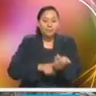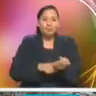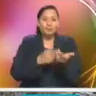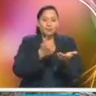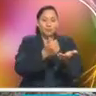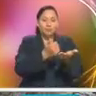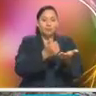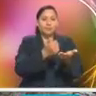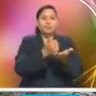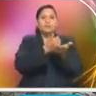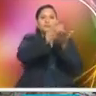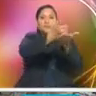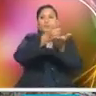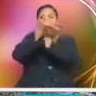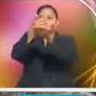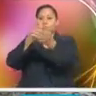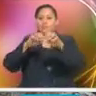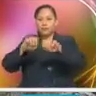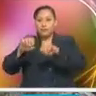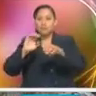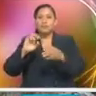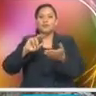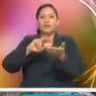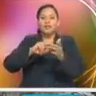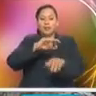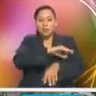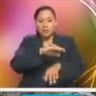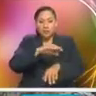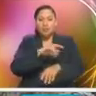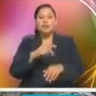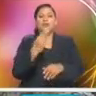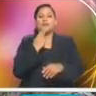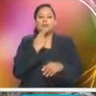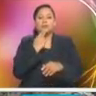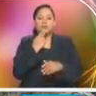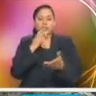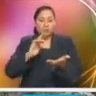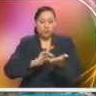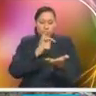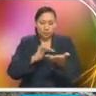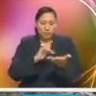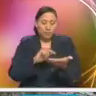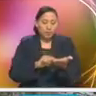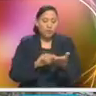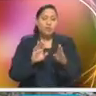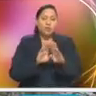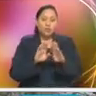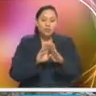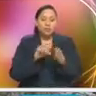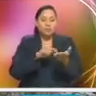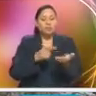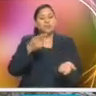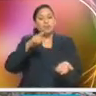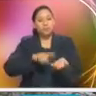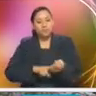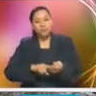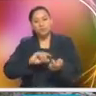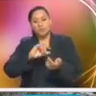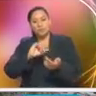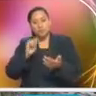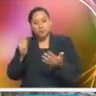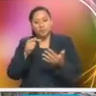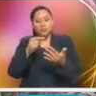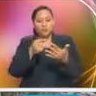a las grandes compañías o a los ingenieros en el uso de esta tecnología para desarrollar a su vez otros servicios